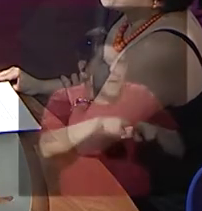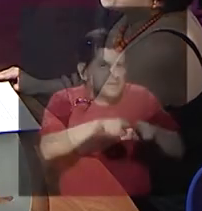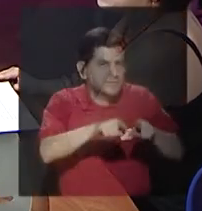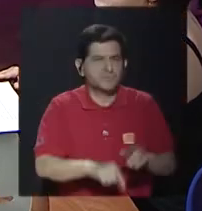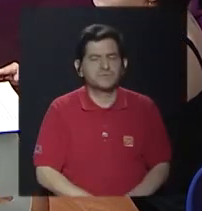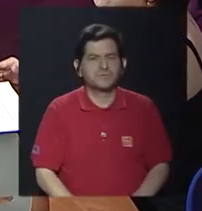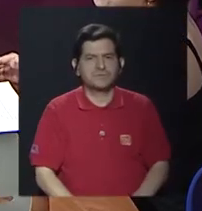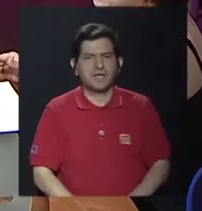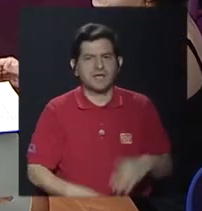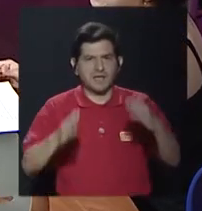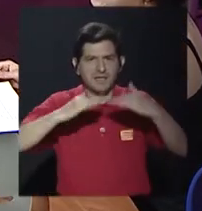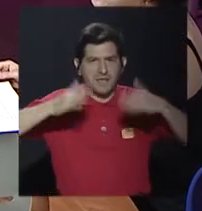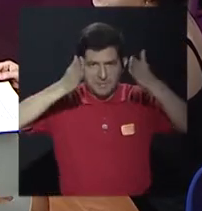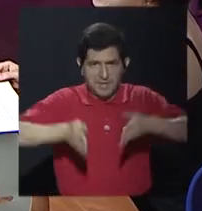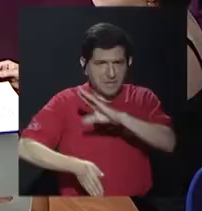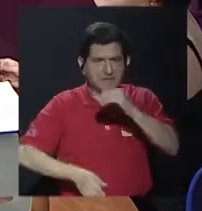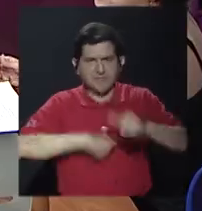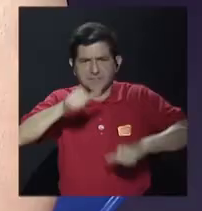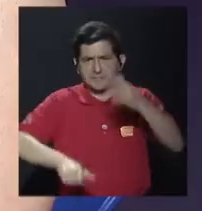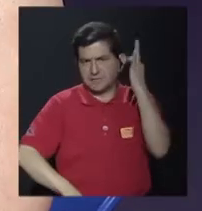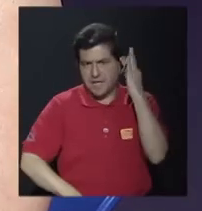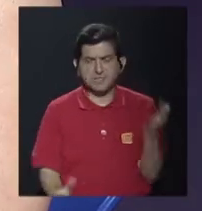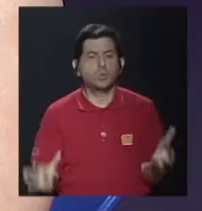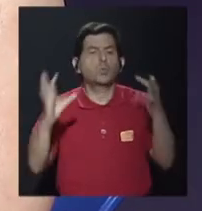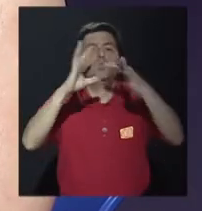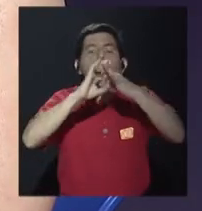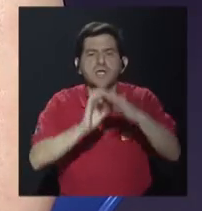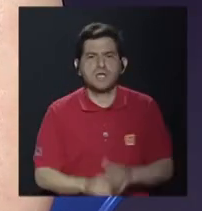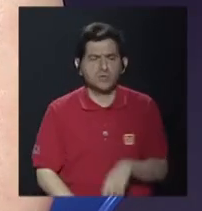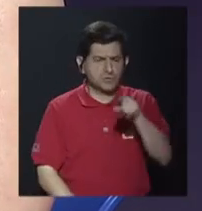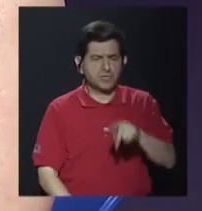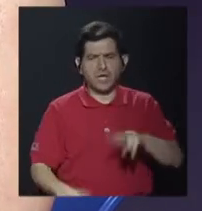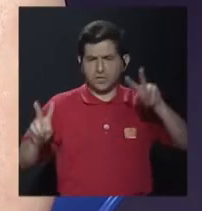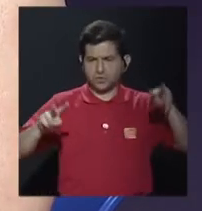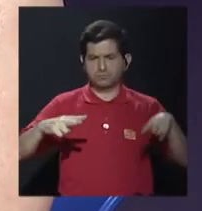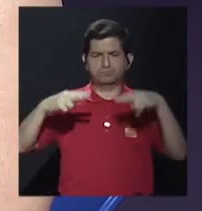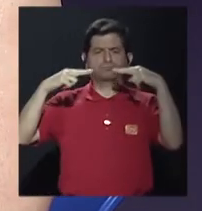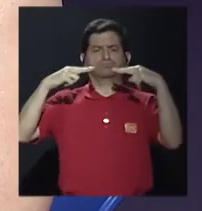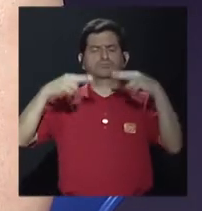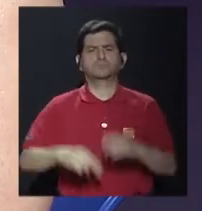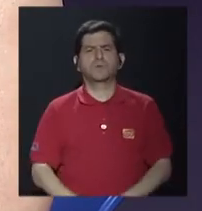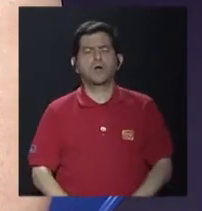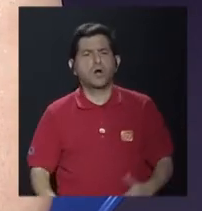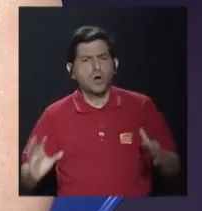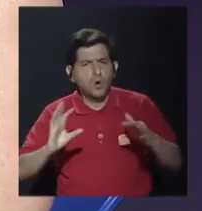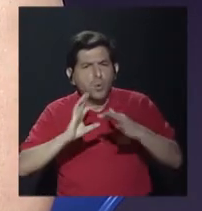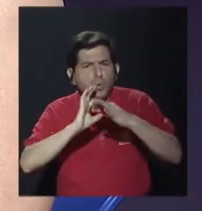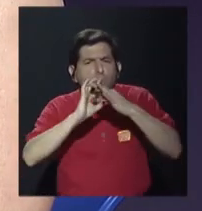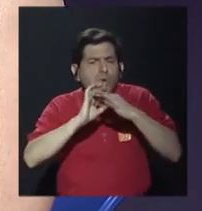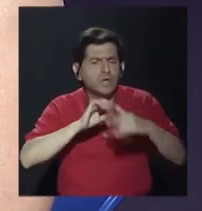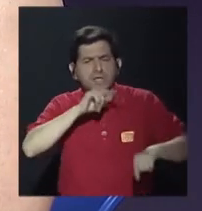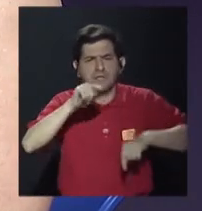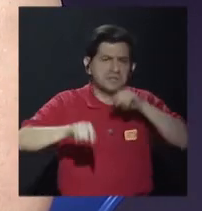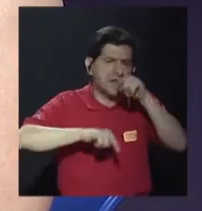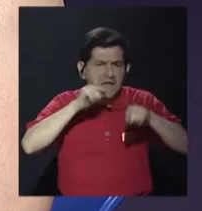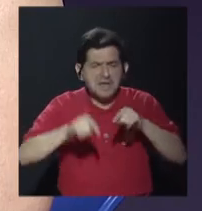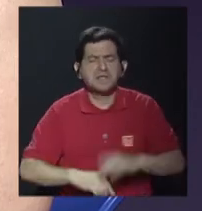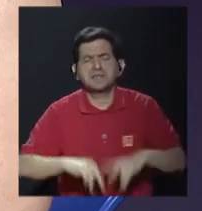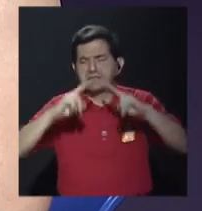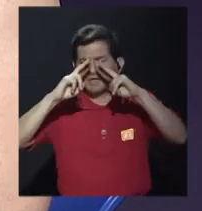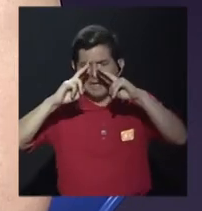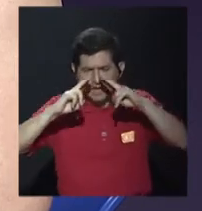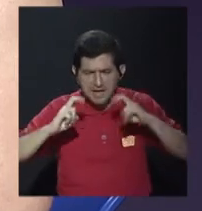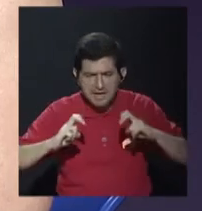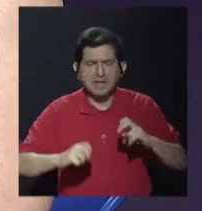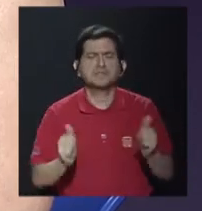pasa si ecologistas y feministas se juntan, se miran de frente, se abrazan, se critican, se analizan, se